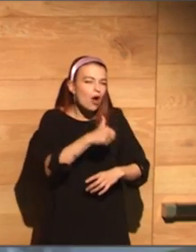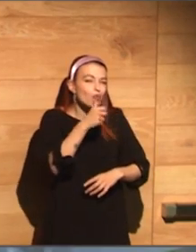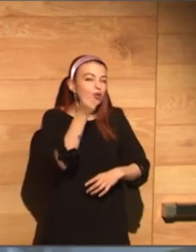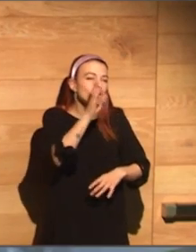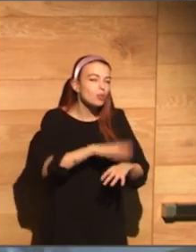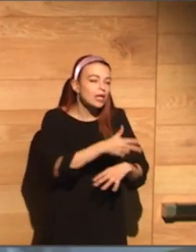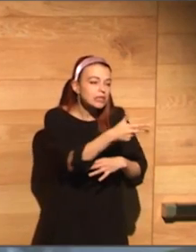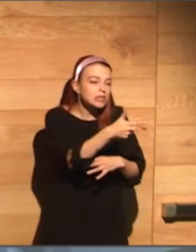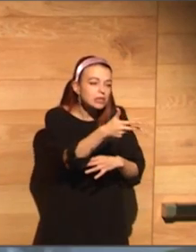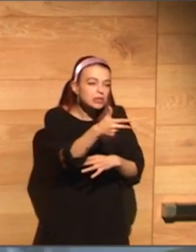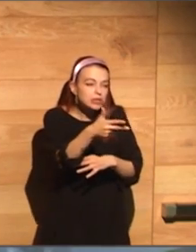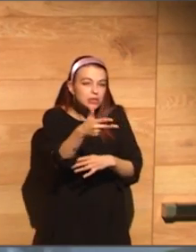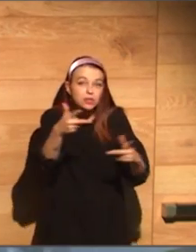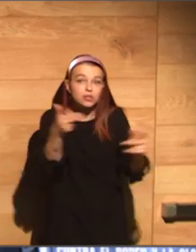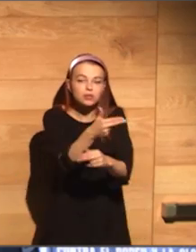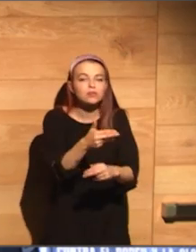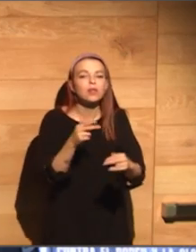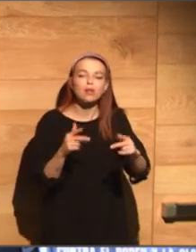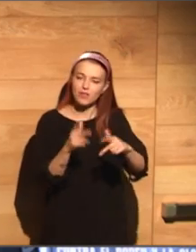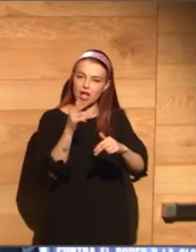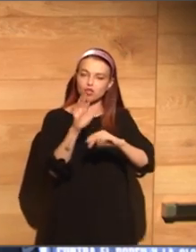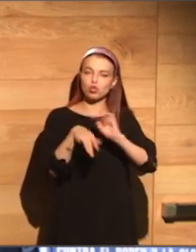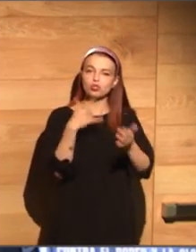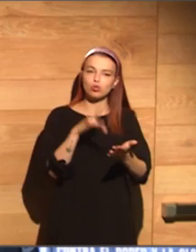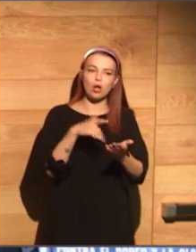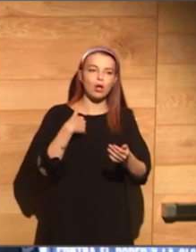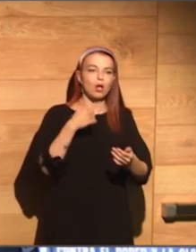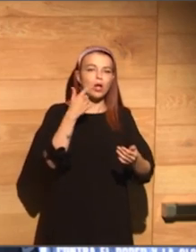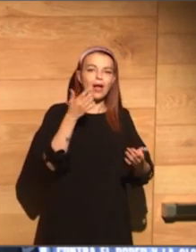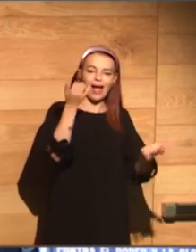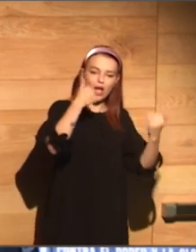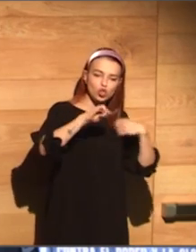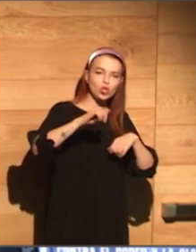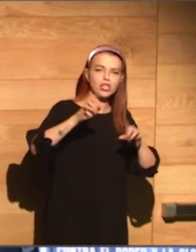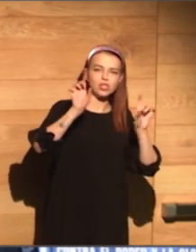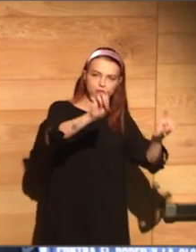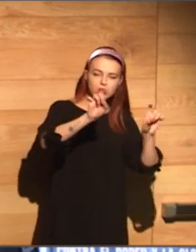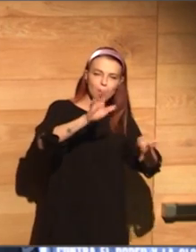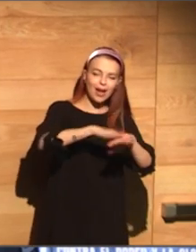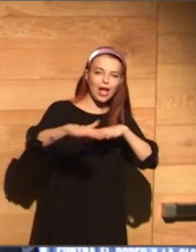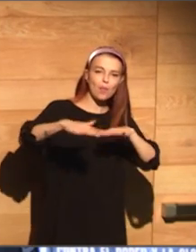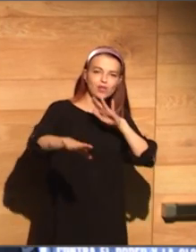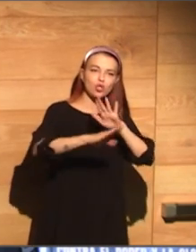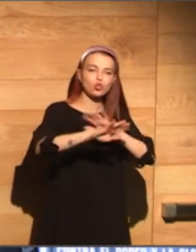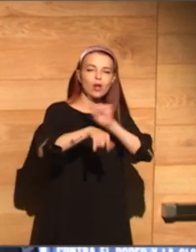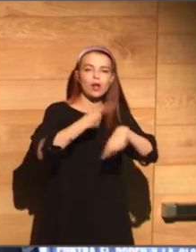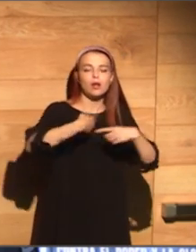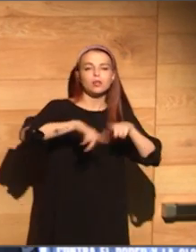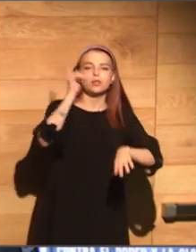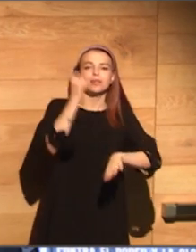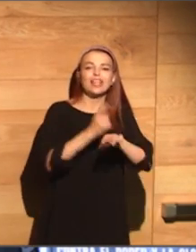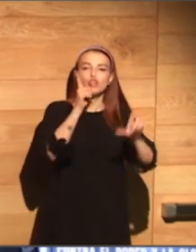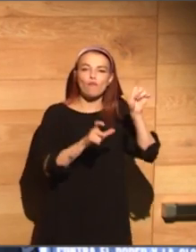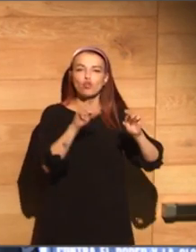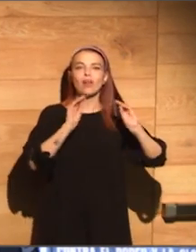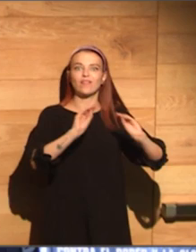llegaba a un sitio y empezaba, vamos a empezar en esta pared. Y él seguía moviéndose con los actores y su director de fotografía, que era Carlos Suárez, el hermano